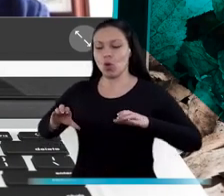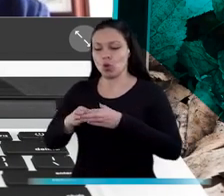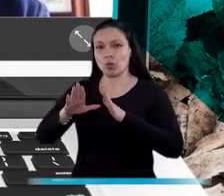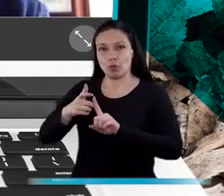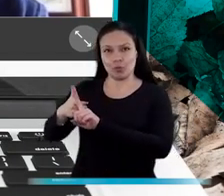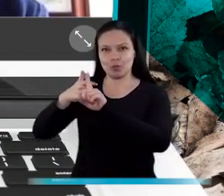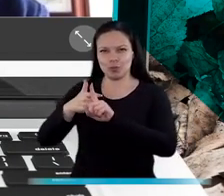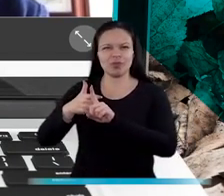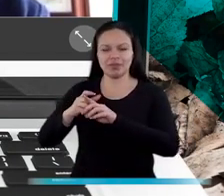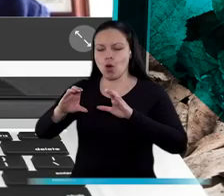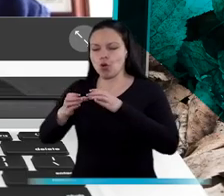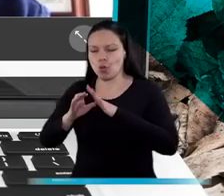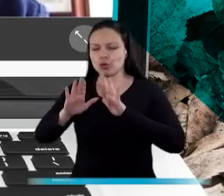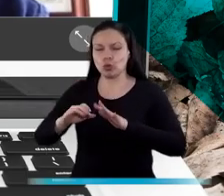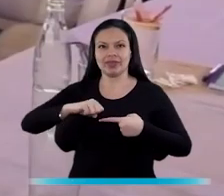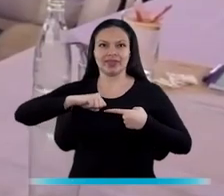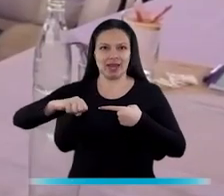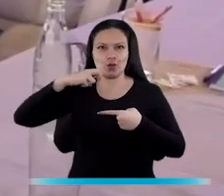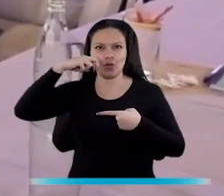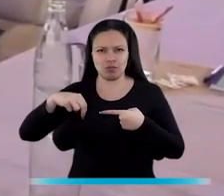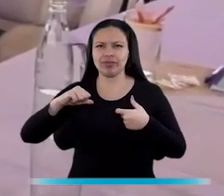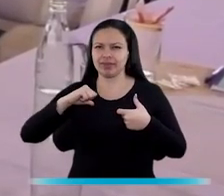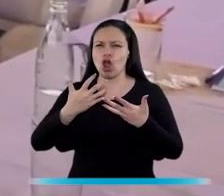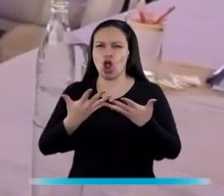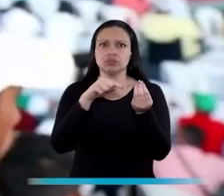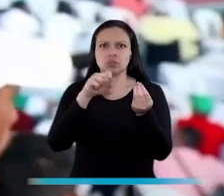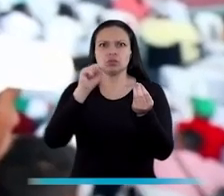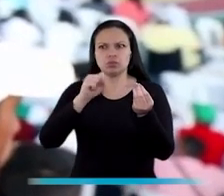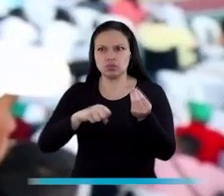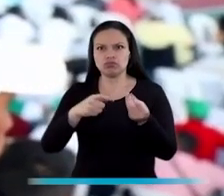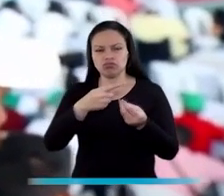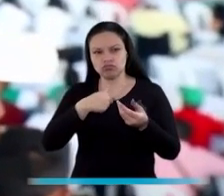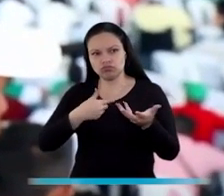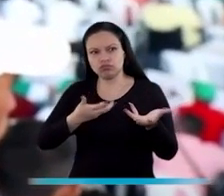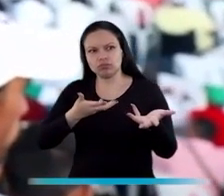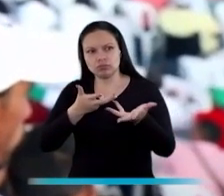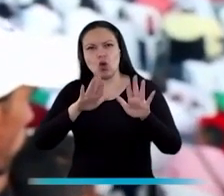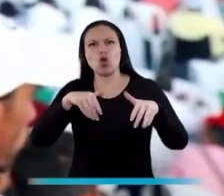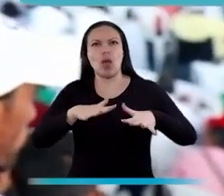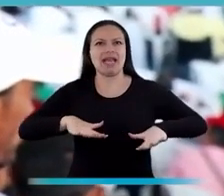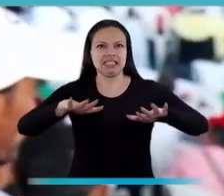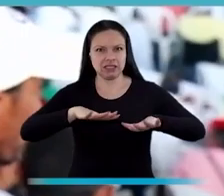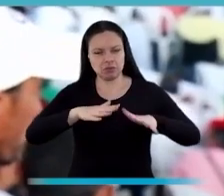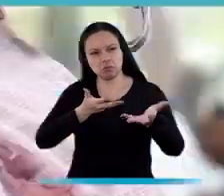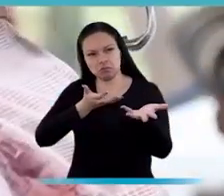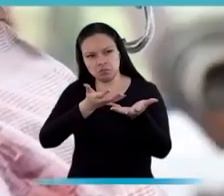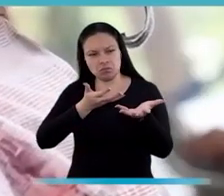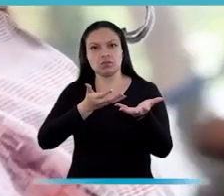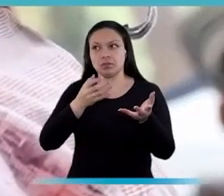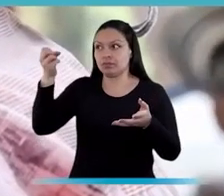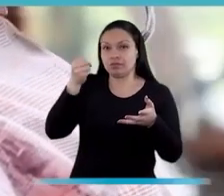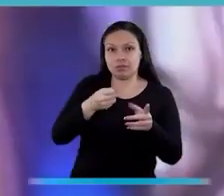La Procuraduría Delegada para la Defensa de los Derechos Humanos tiene unos temas específicos. Nosotros logramos fortalecer unos espacios de diálogo entre